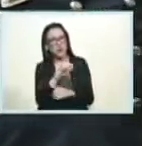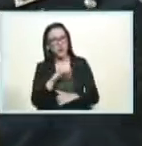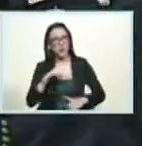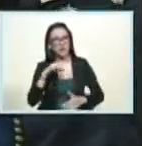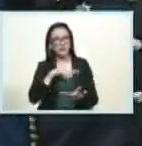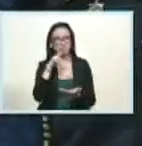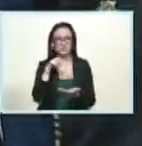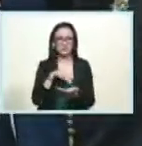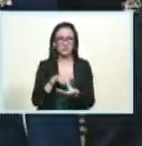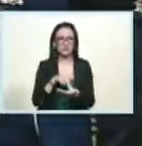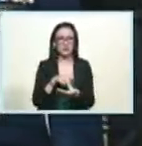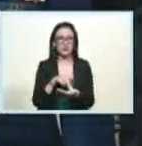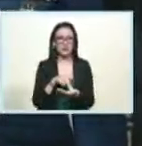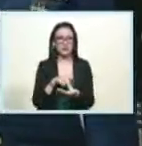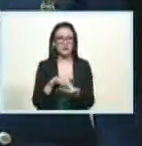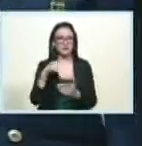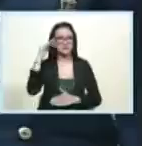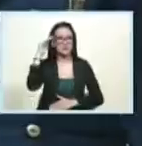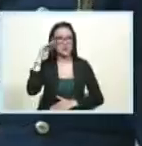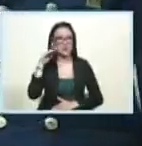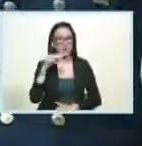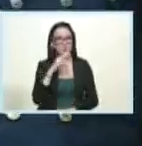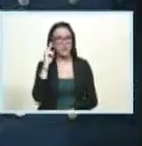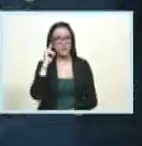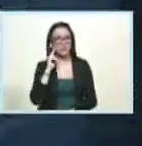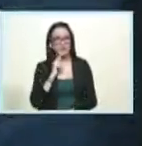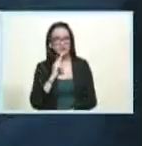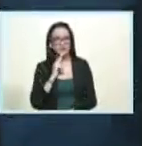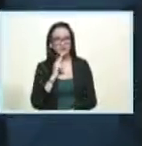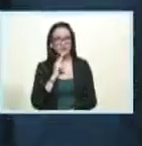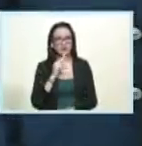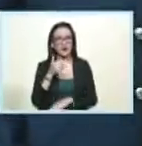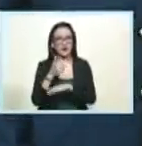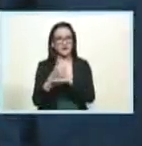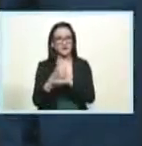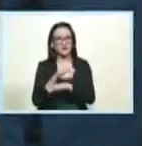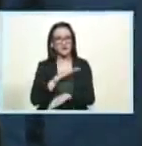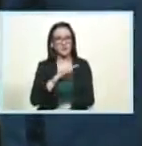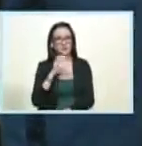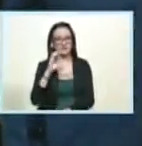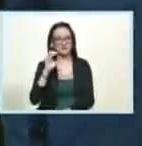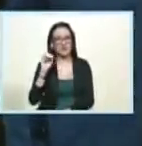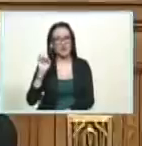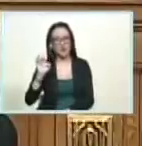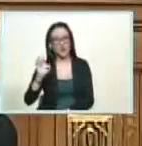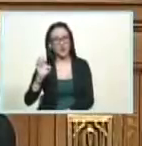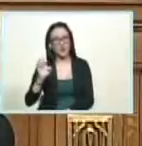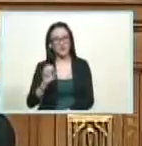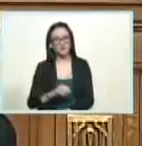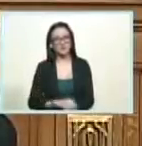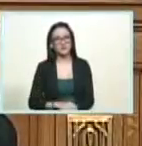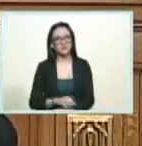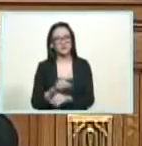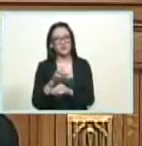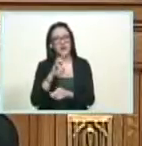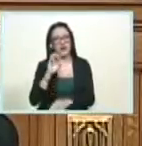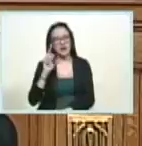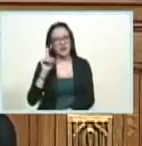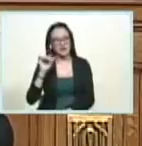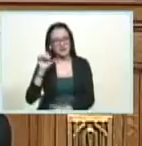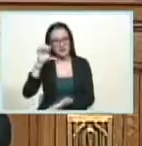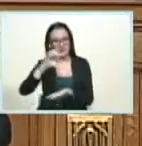Nacional Bolivariana, la Milicia Nacional Bolivariana, jefe del Estado Mayor del CEO, jefe de la Red y